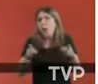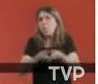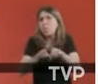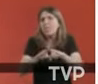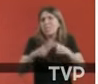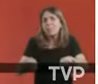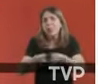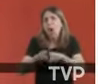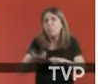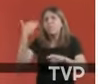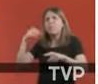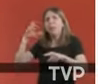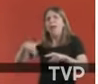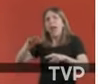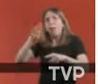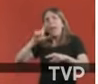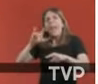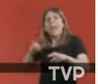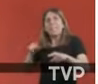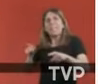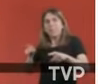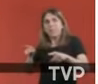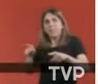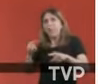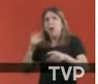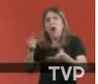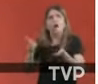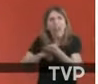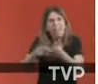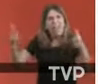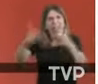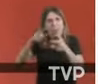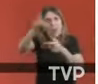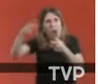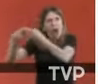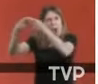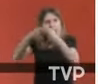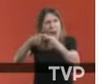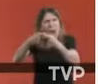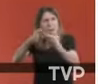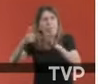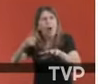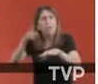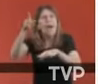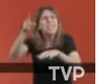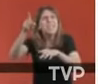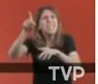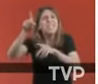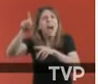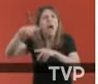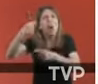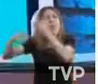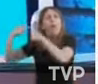Brady por segunda vez y se haya borrado o se pretenda borrar la causa que